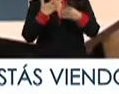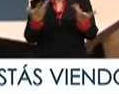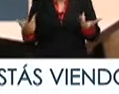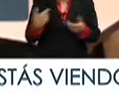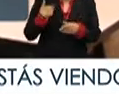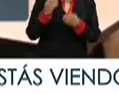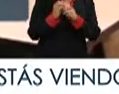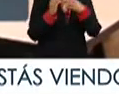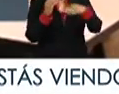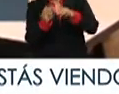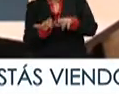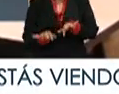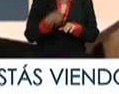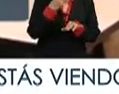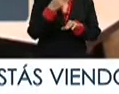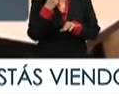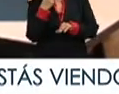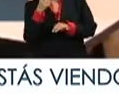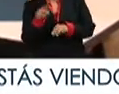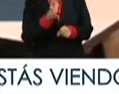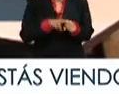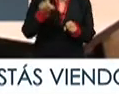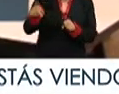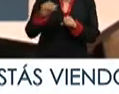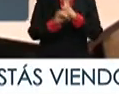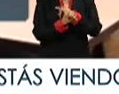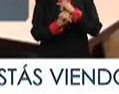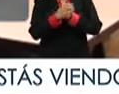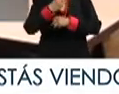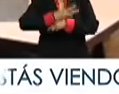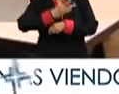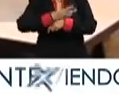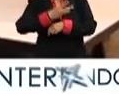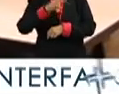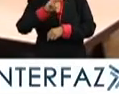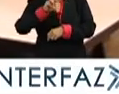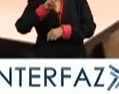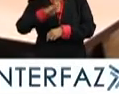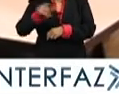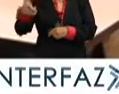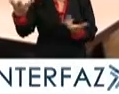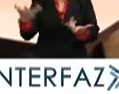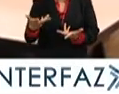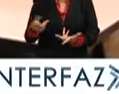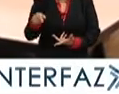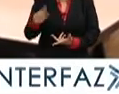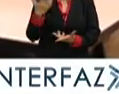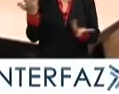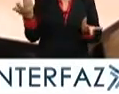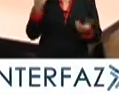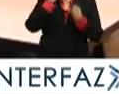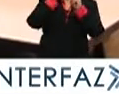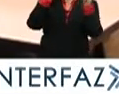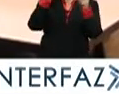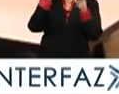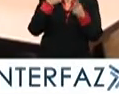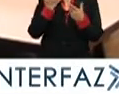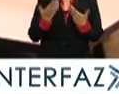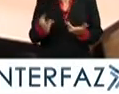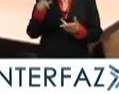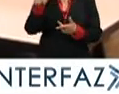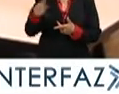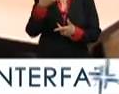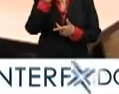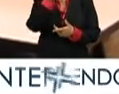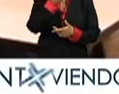electrónico, ya lo maneja, ya abre una página web, y yo creo que sobre todo es cuando